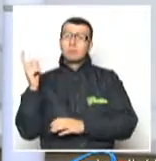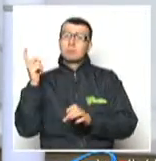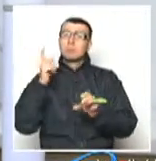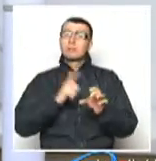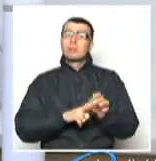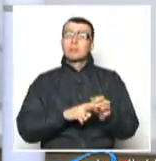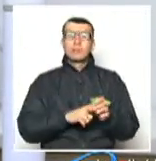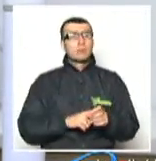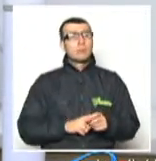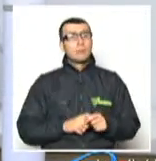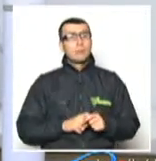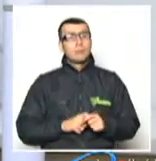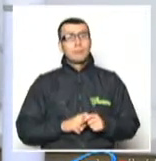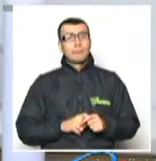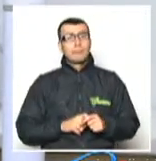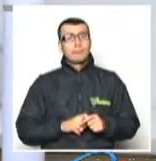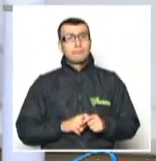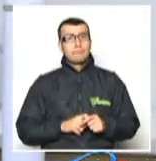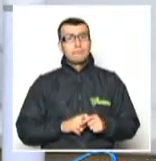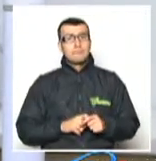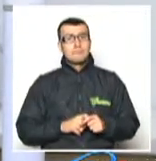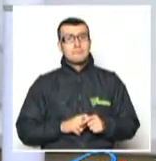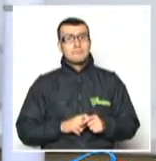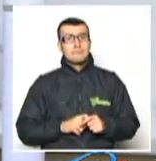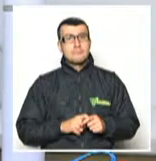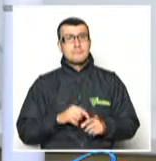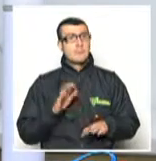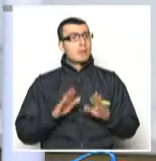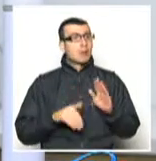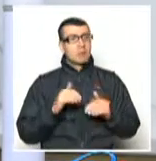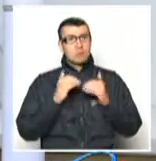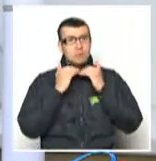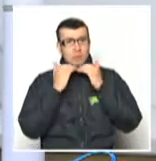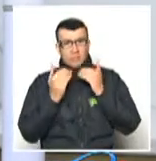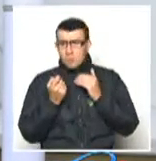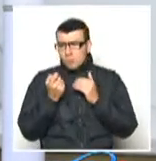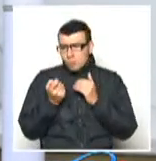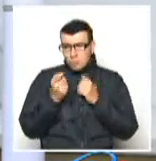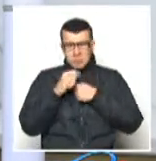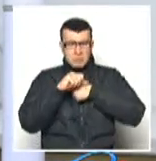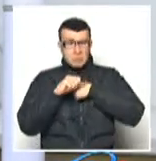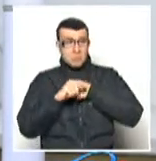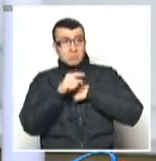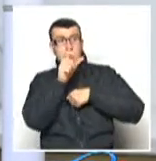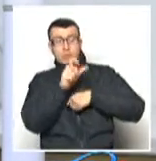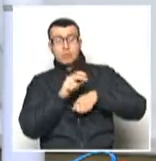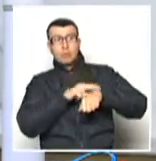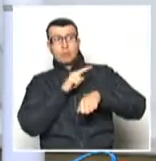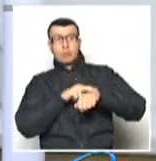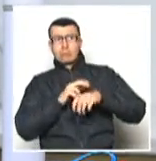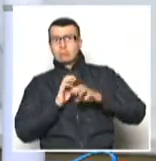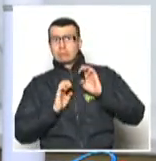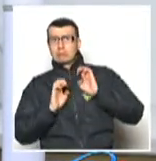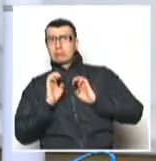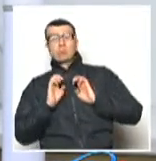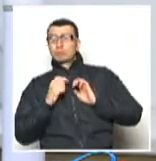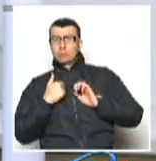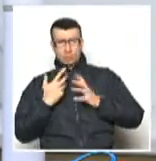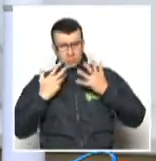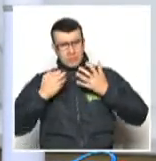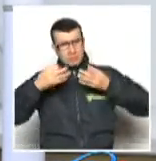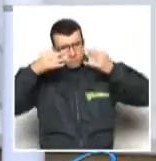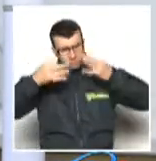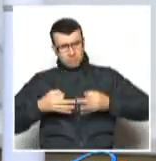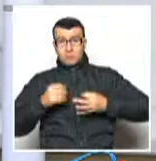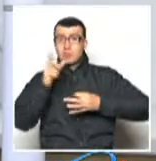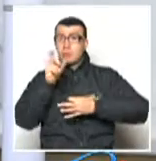antes, no se sabe, a veces te hace una cosita así una persona normal. Y yo quería siempre